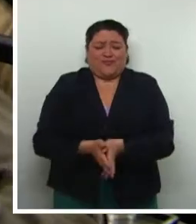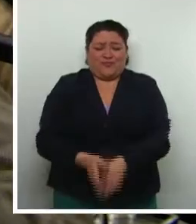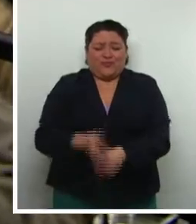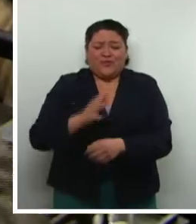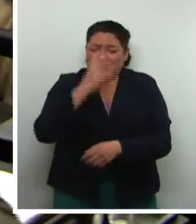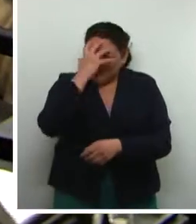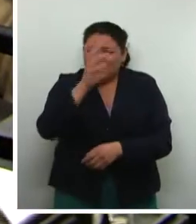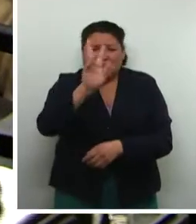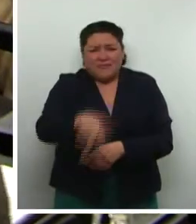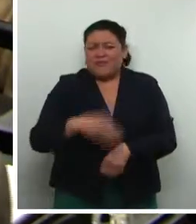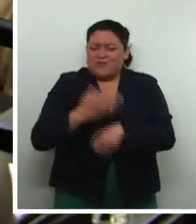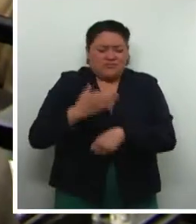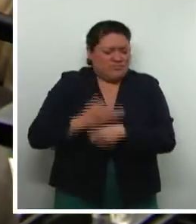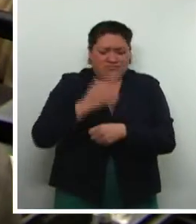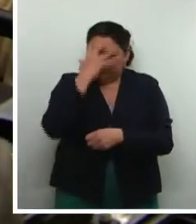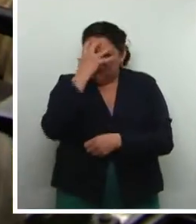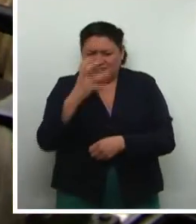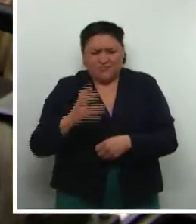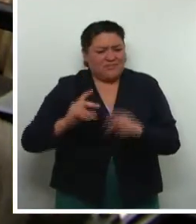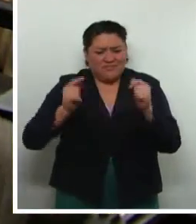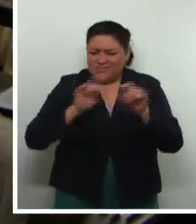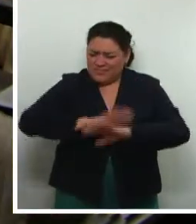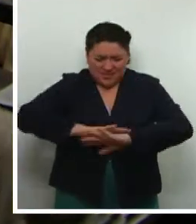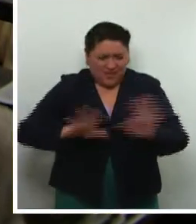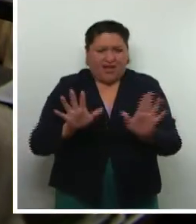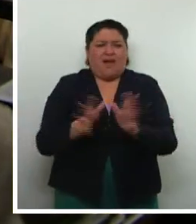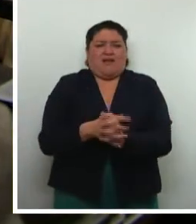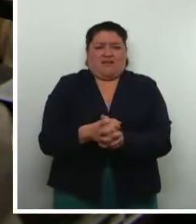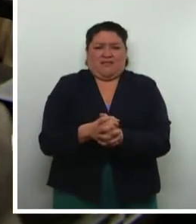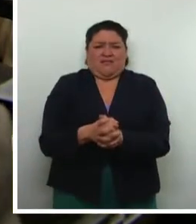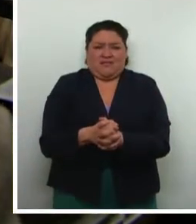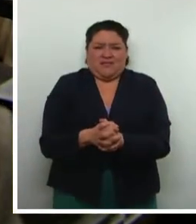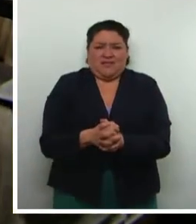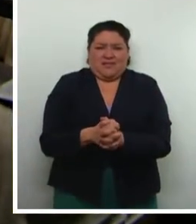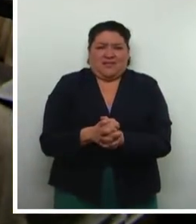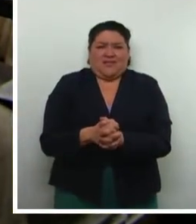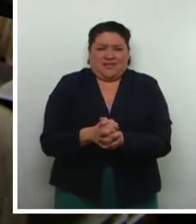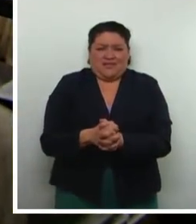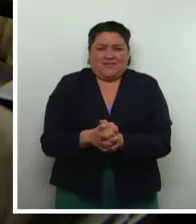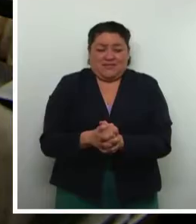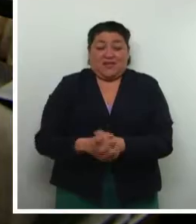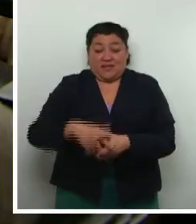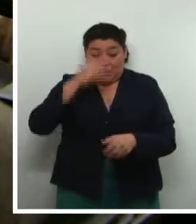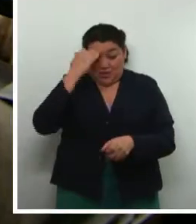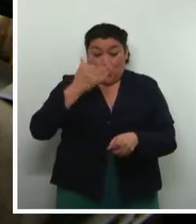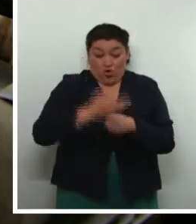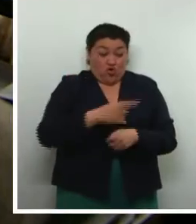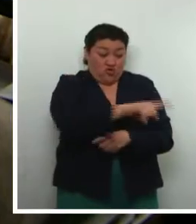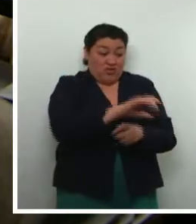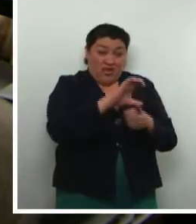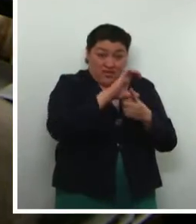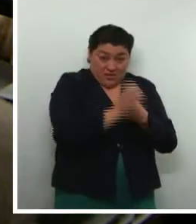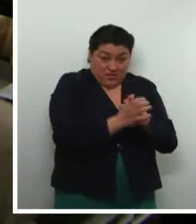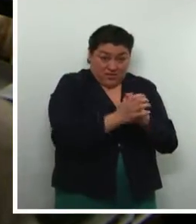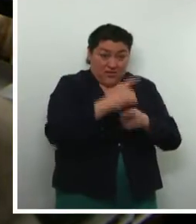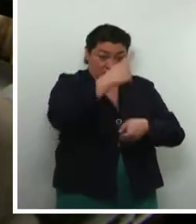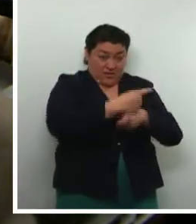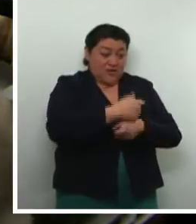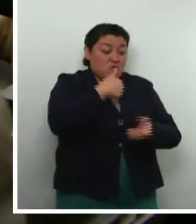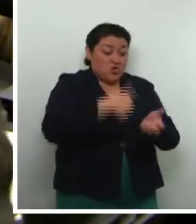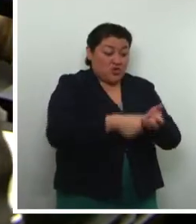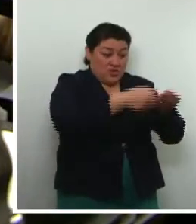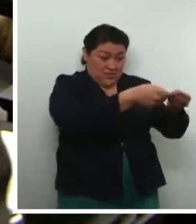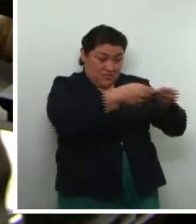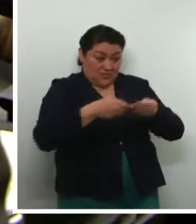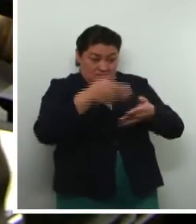seamos prácticos, perdón. La dictamen de la comisión, primera comisión,